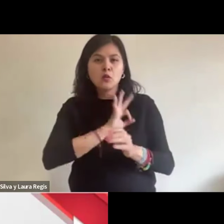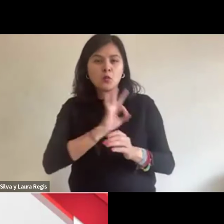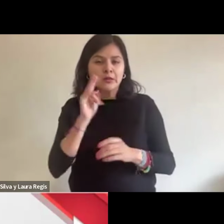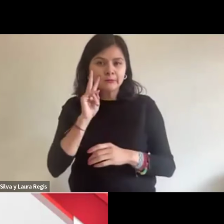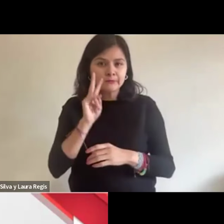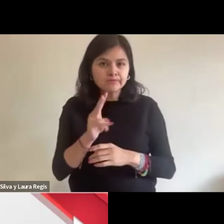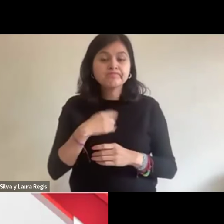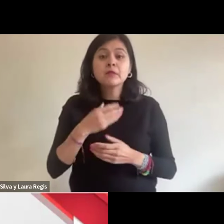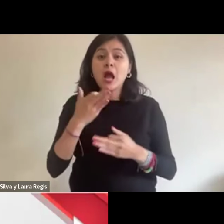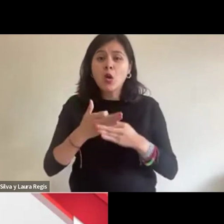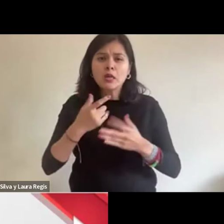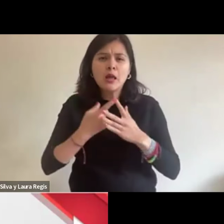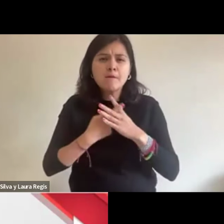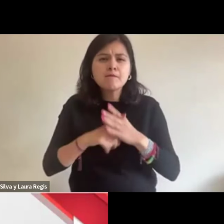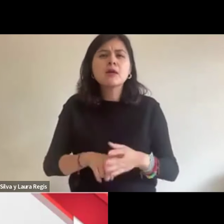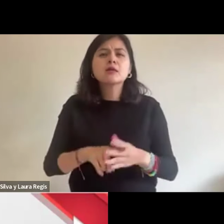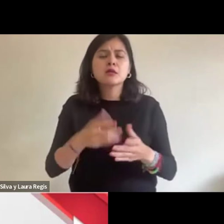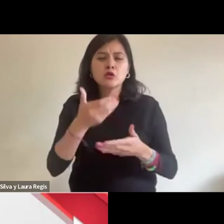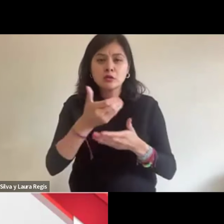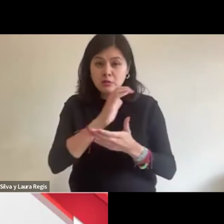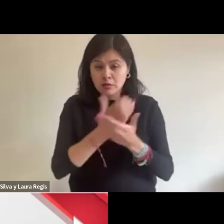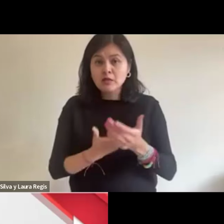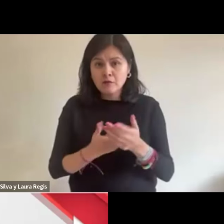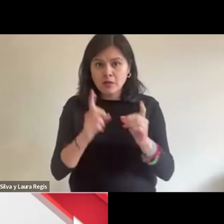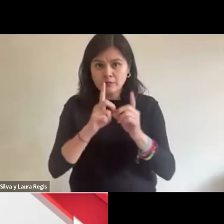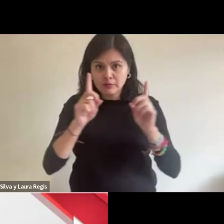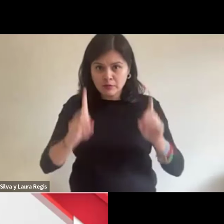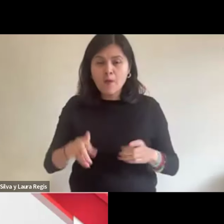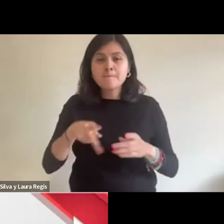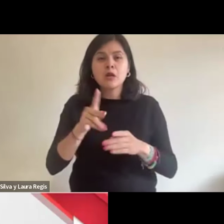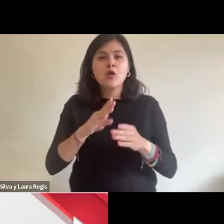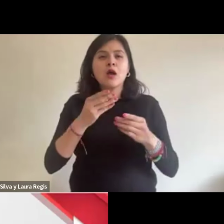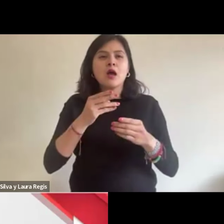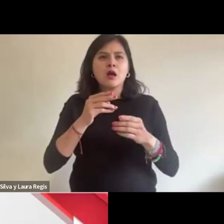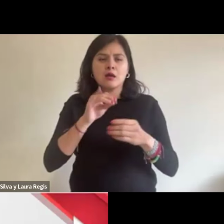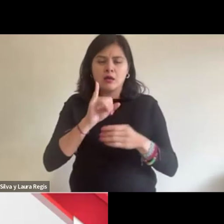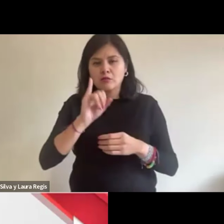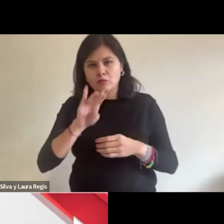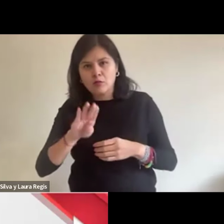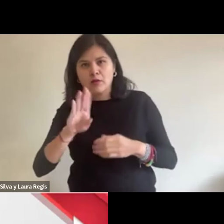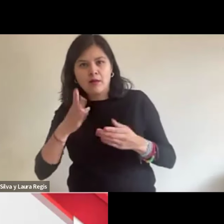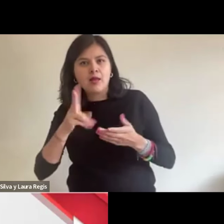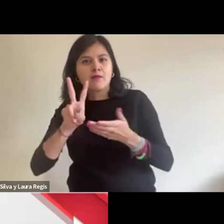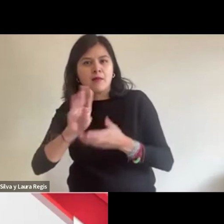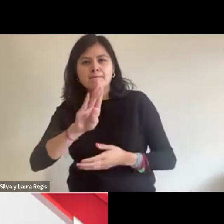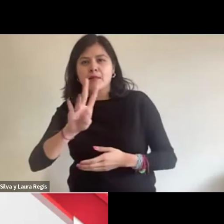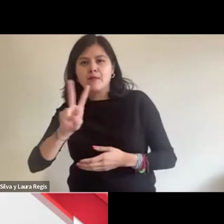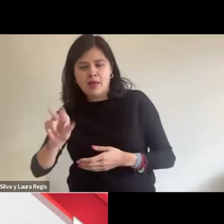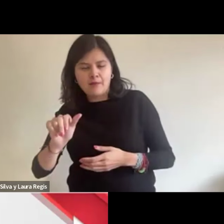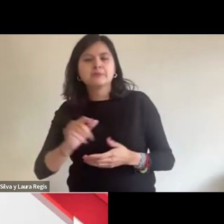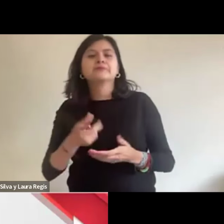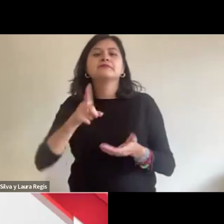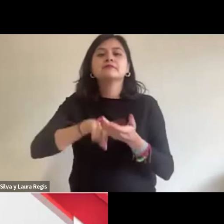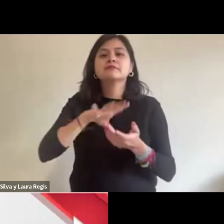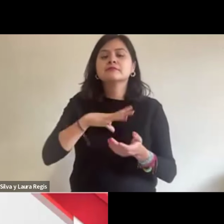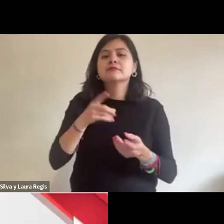Ahorita estamos iniciando el diplomado de la certificación, pero ante la Comisión Nacional Bancaria de Valores. Muchas gracias por eso también.